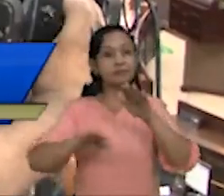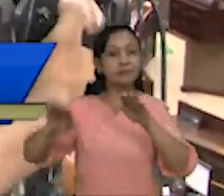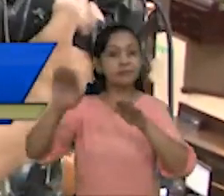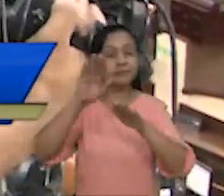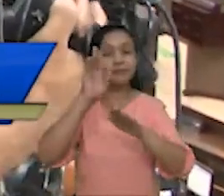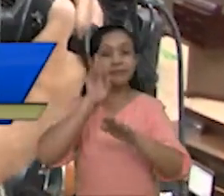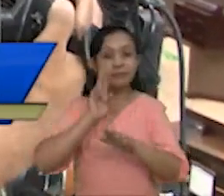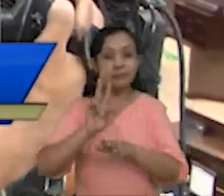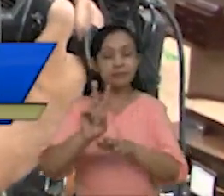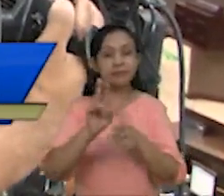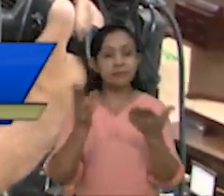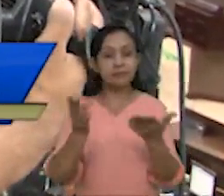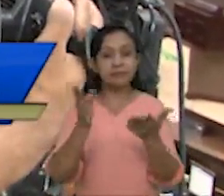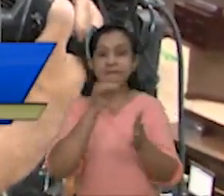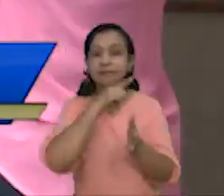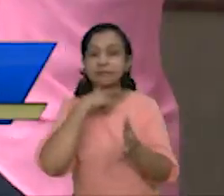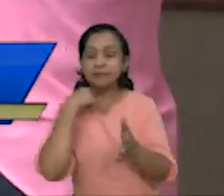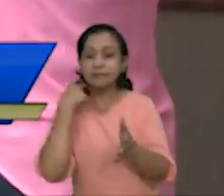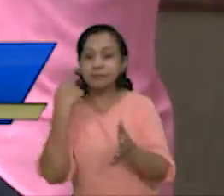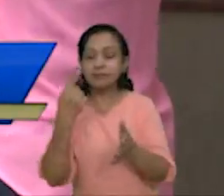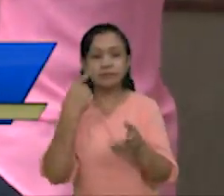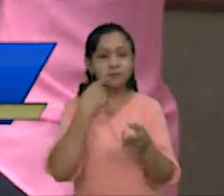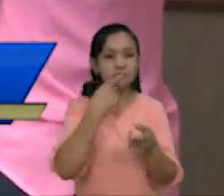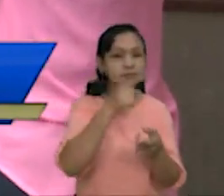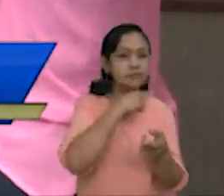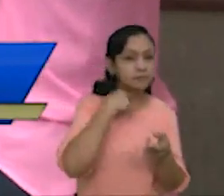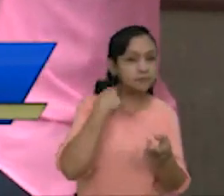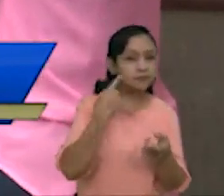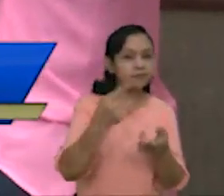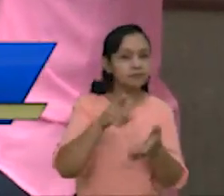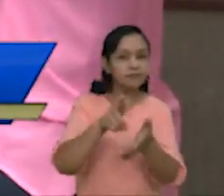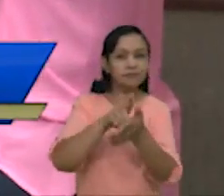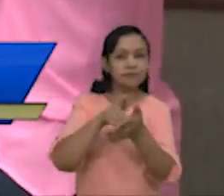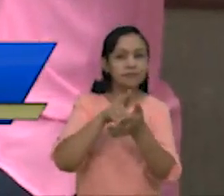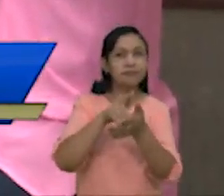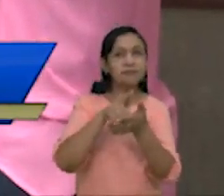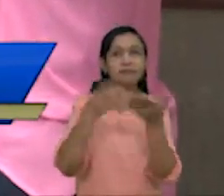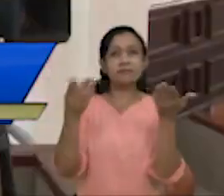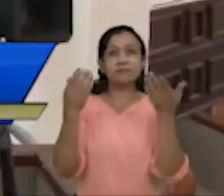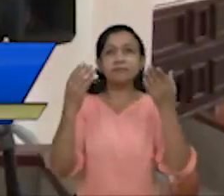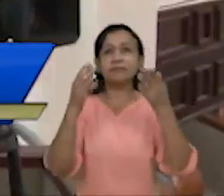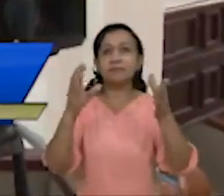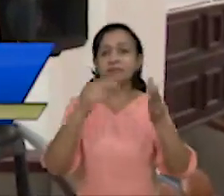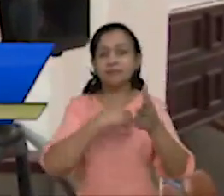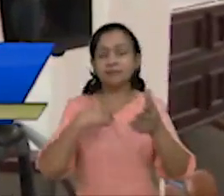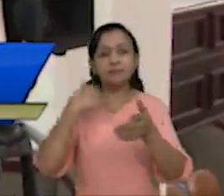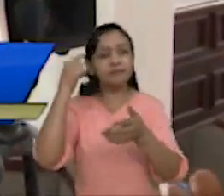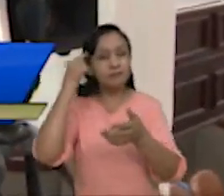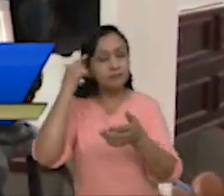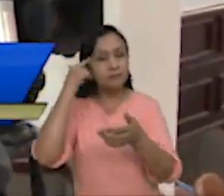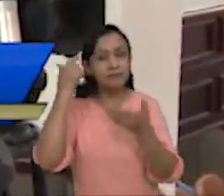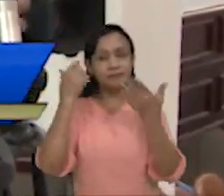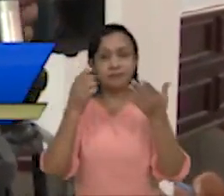con qué es la verdad, quién dice la verdad, esta incertidumbre que te da toda esta fábrica del pensamiento